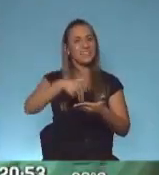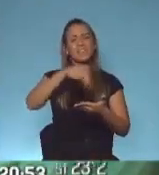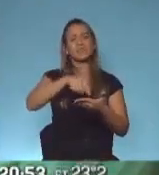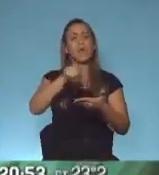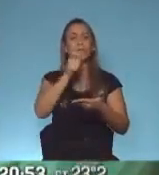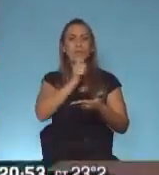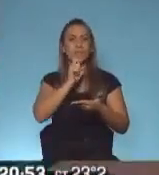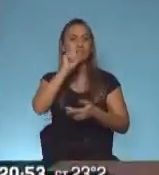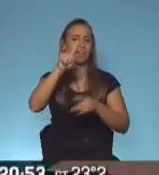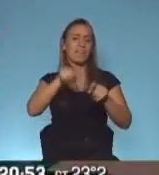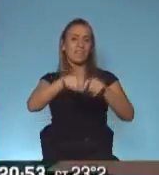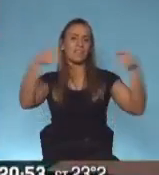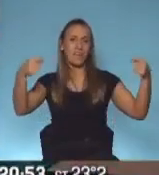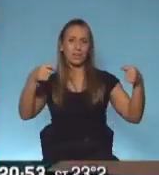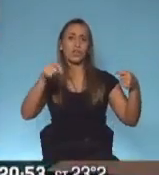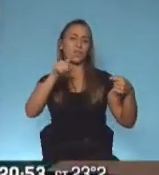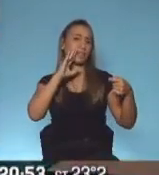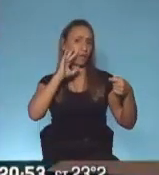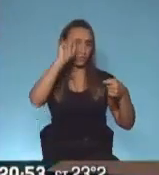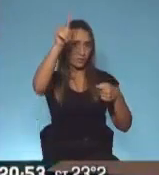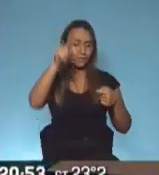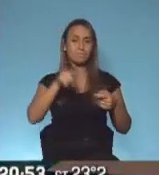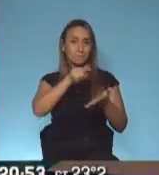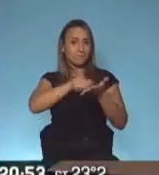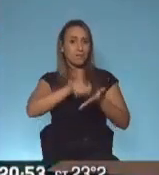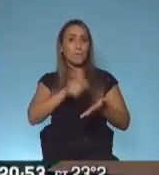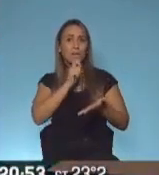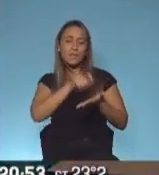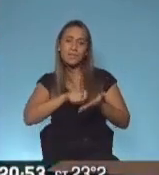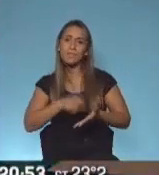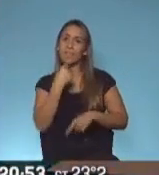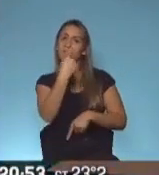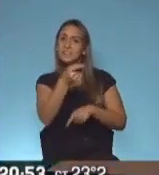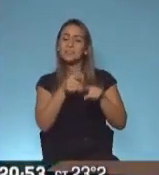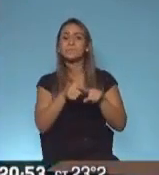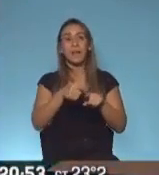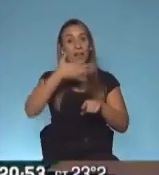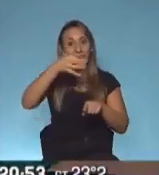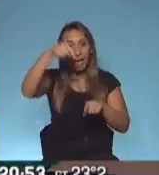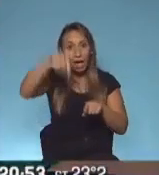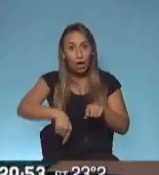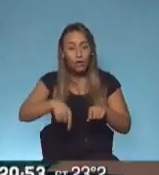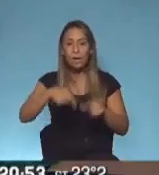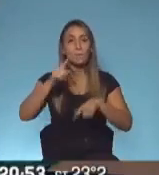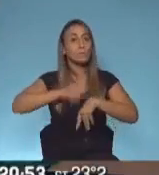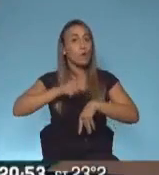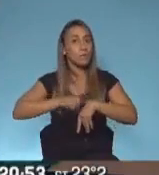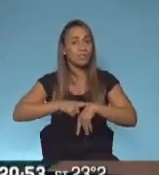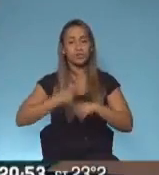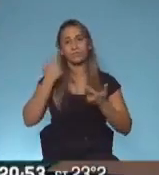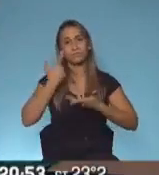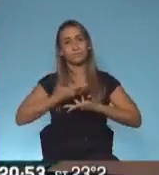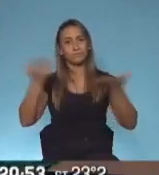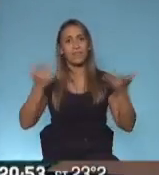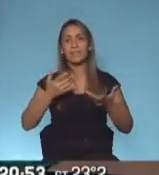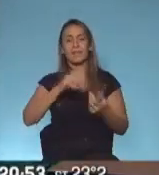en el diario La Nación, y él decía que lo que se viene necesariamente es la solidaridad de las grandes potencias en el mundo,